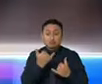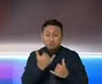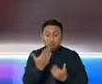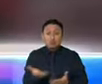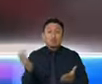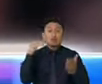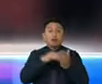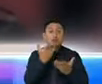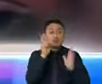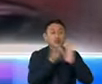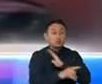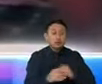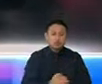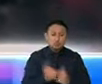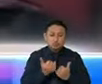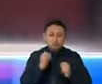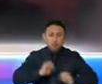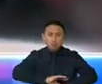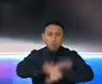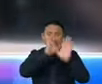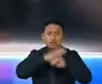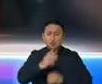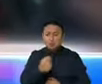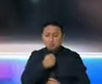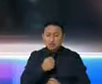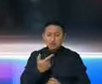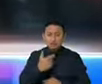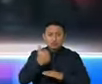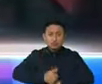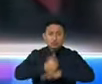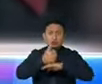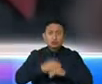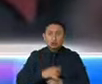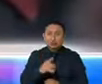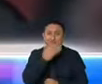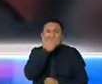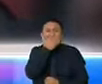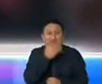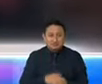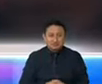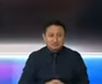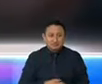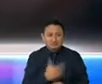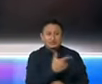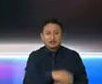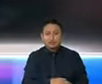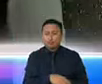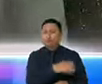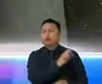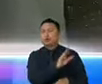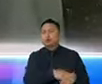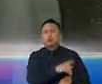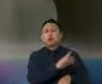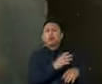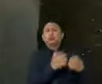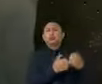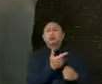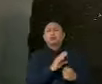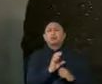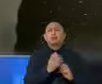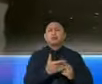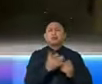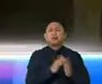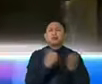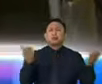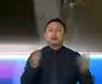más. Y hoy en la mañana con la prensa, las autoridades se nos reían, decían es un mediático. Indicaron que una denuncia